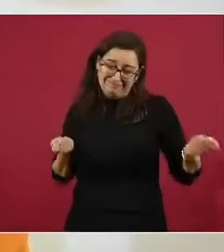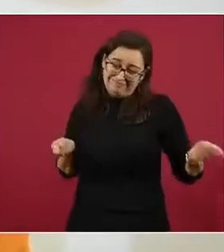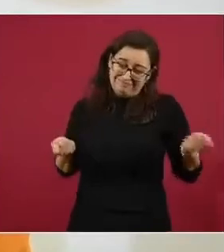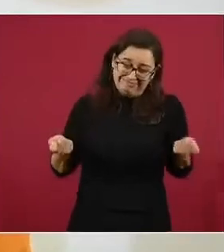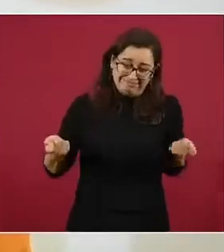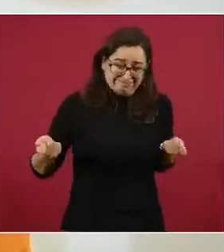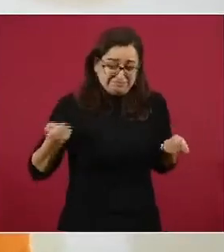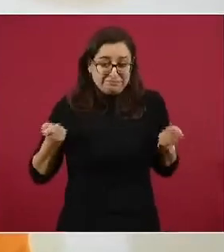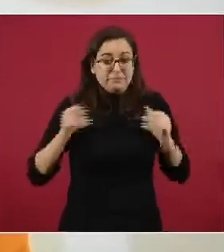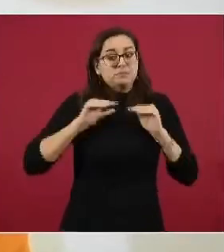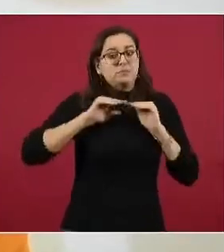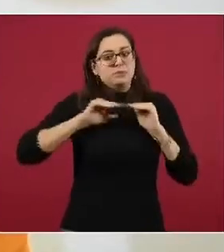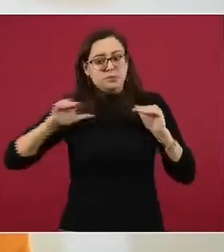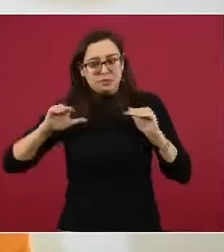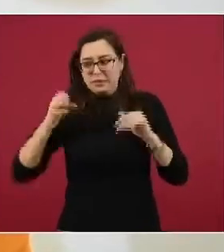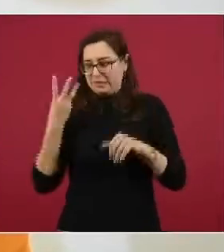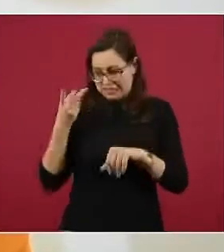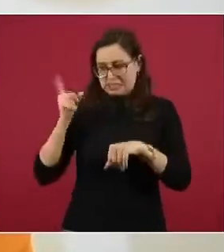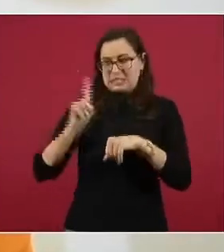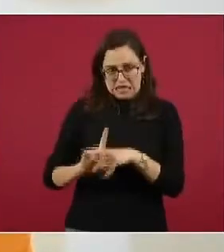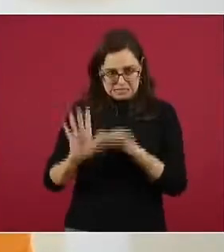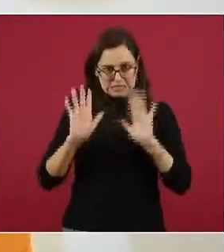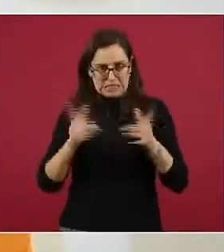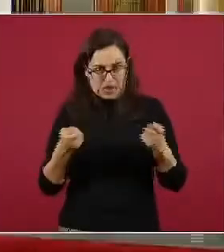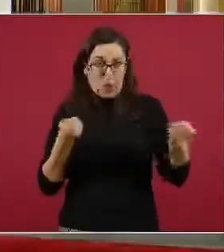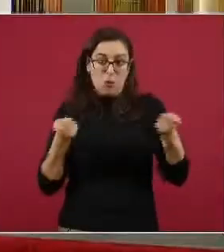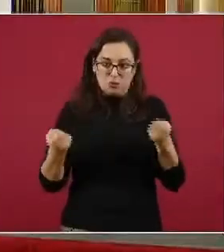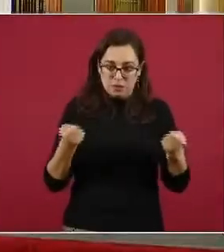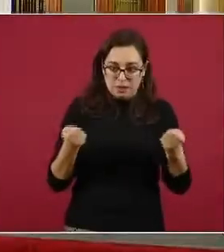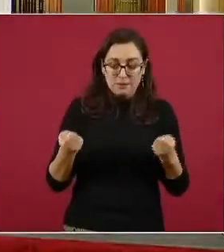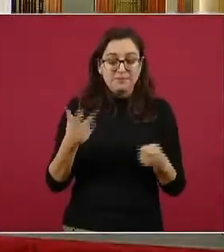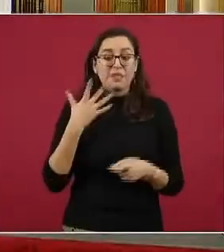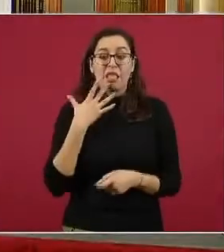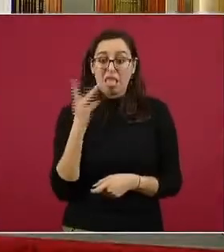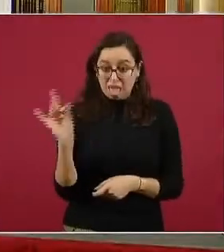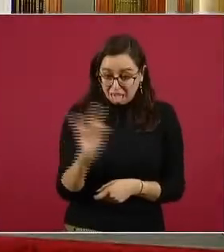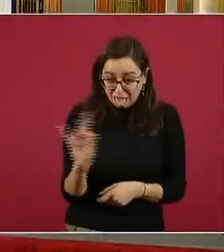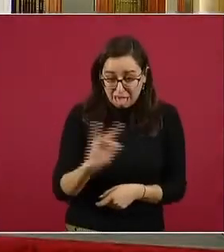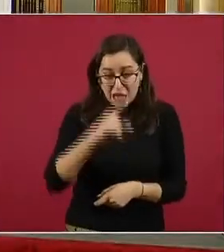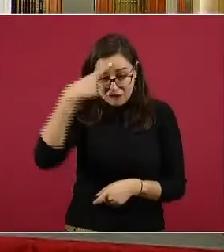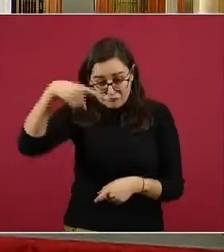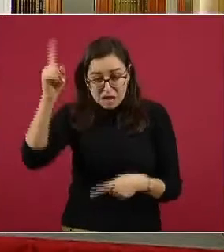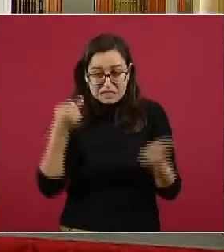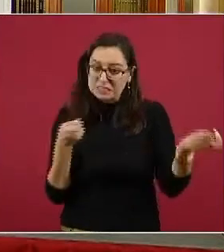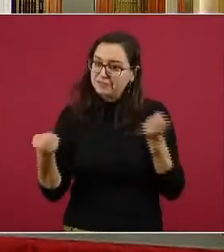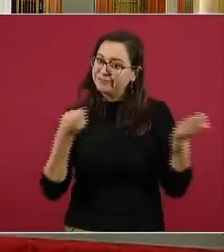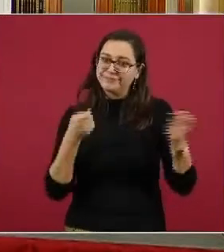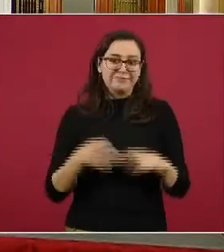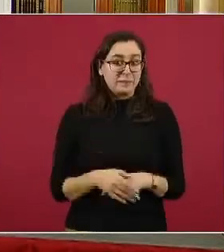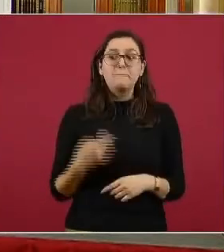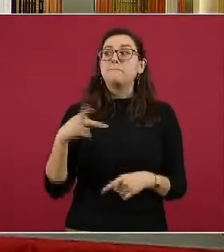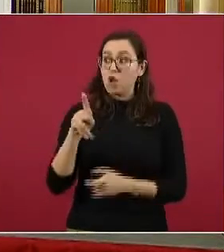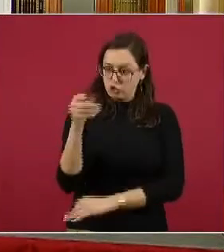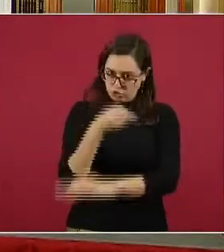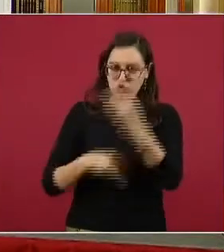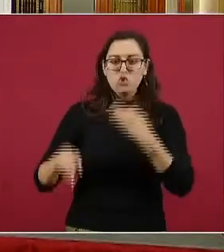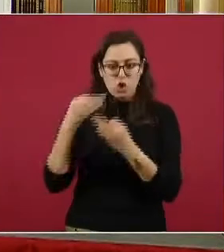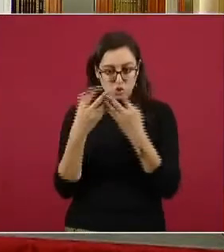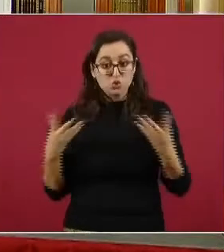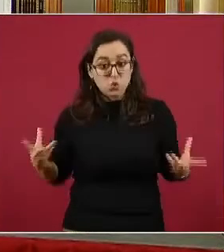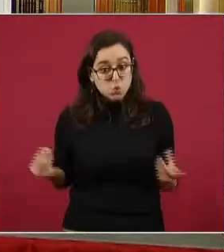se estabilizó, que no es cosa menor y que entre todos podemos frenar esa velocidad. Los